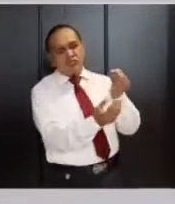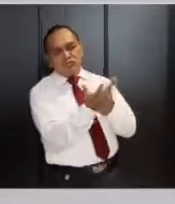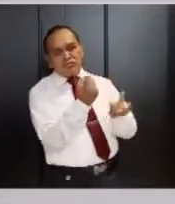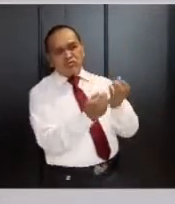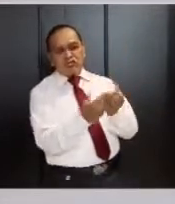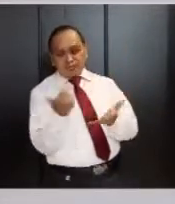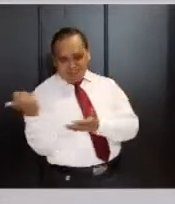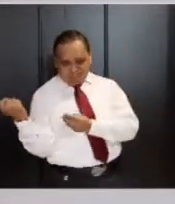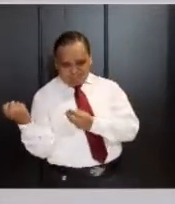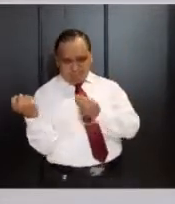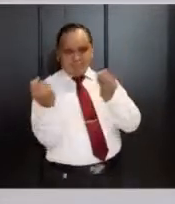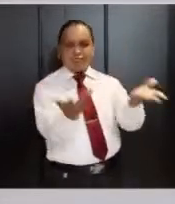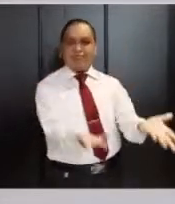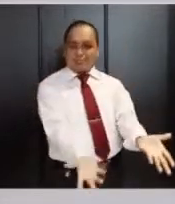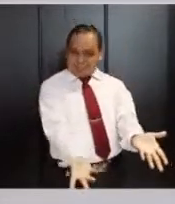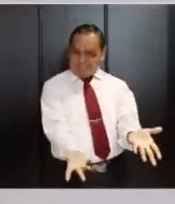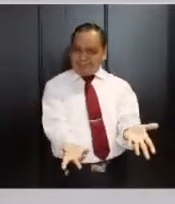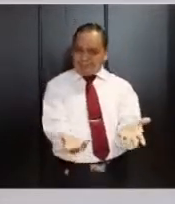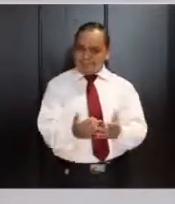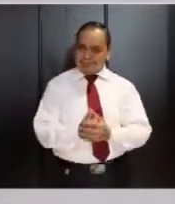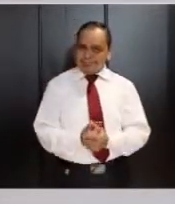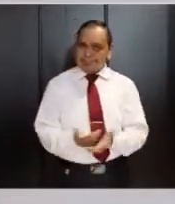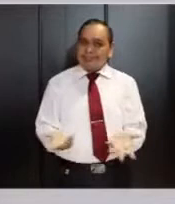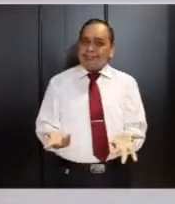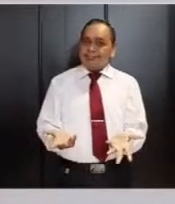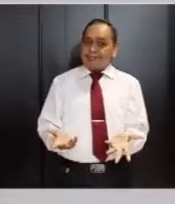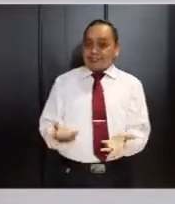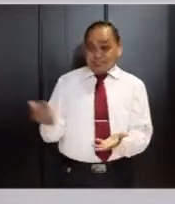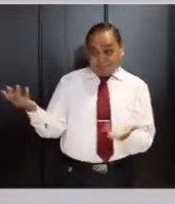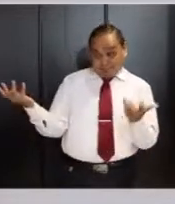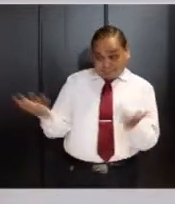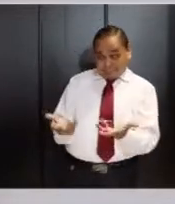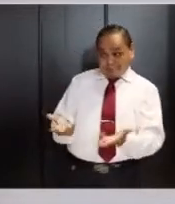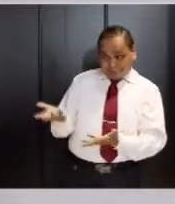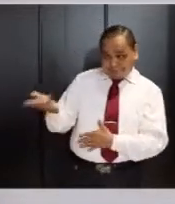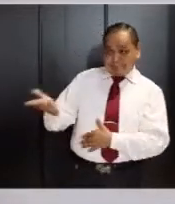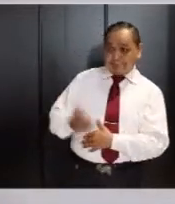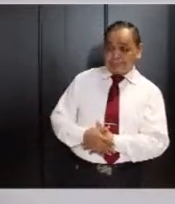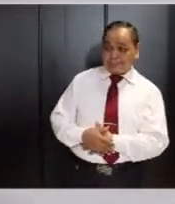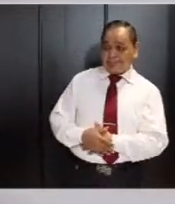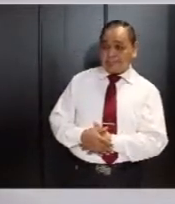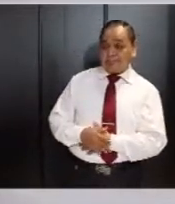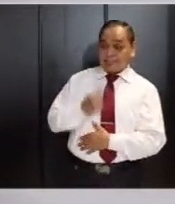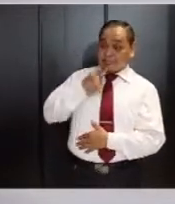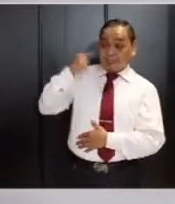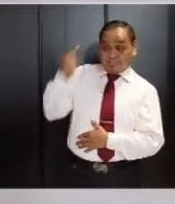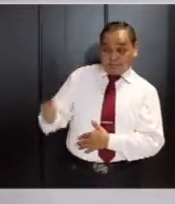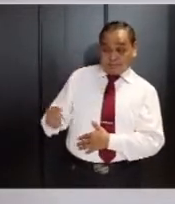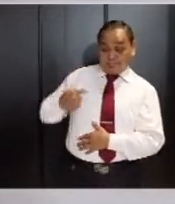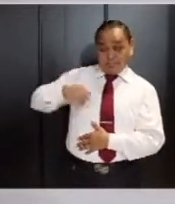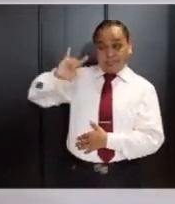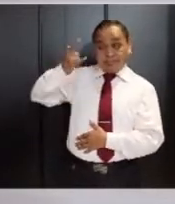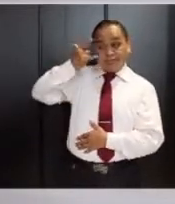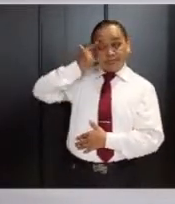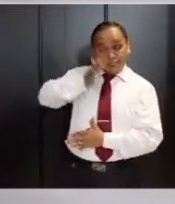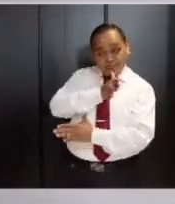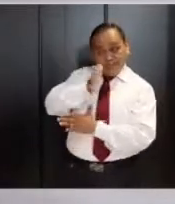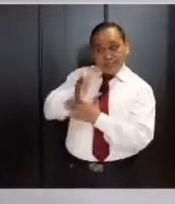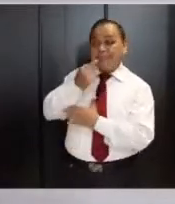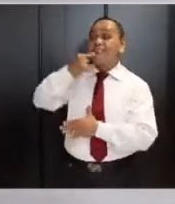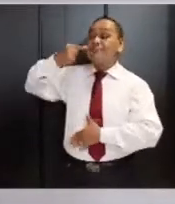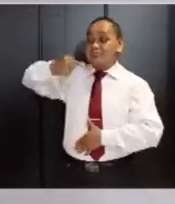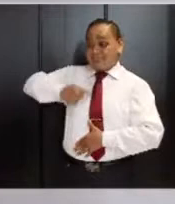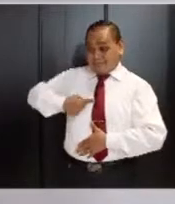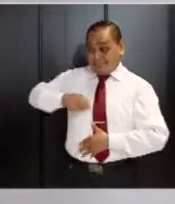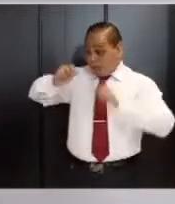y llévale esa madre. Eso es lo que tienen que hacer. Porque ya les dije, güey, yo vuelvo a ir a Campeche y me vuelven a decir que